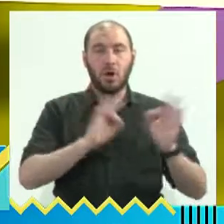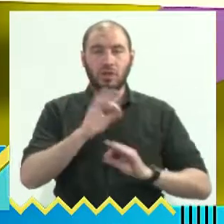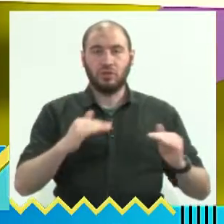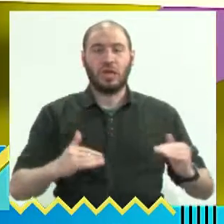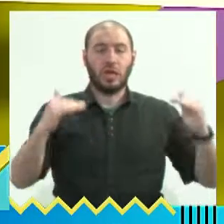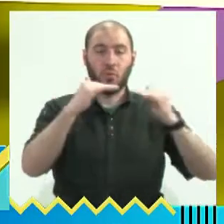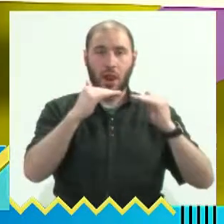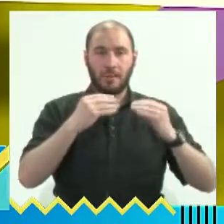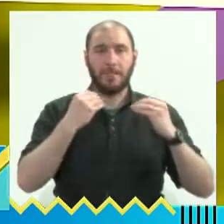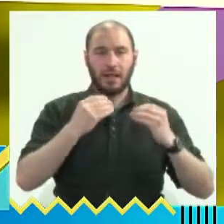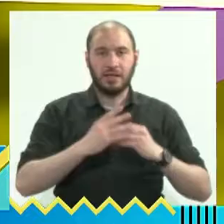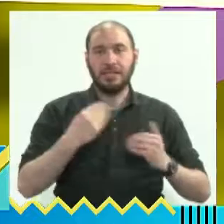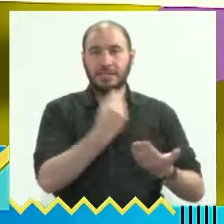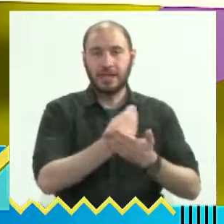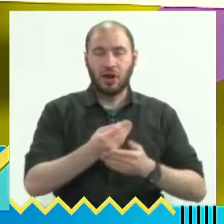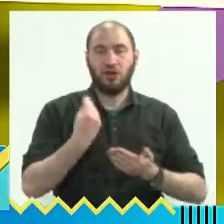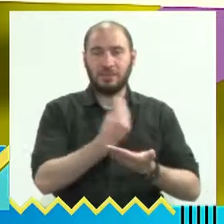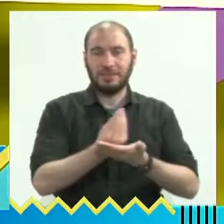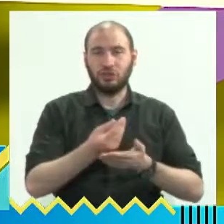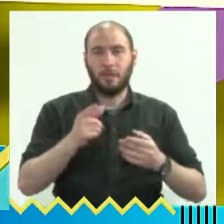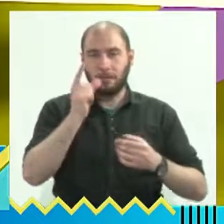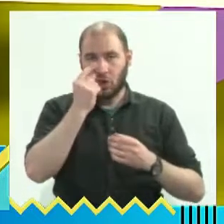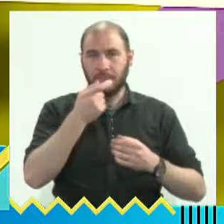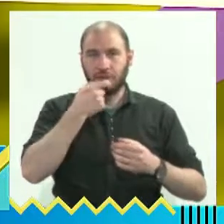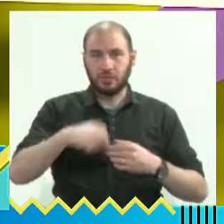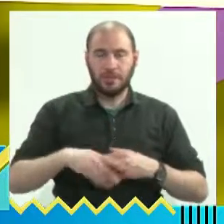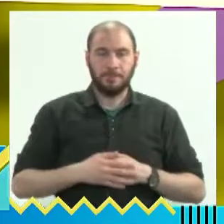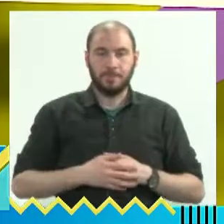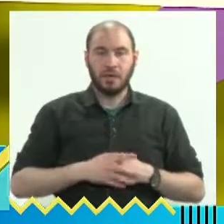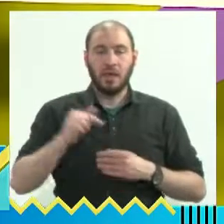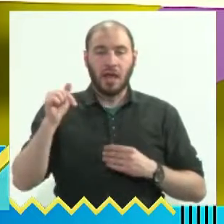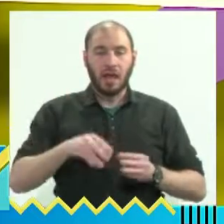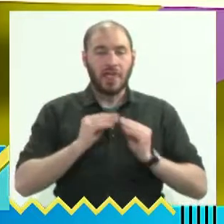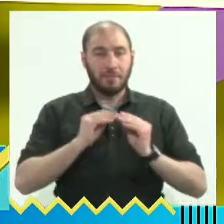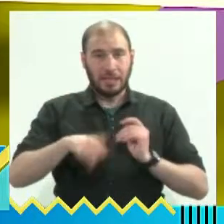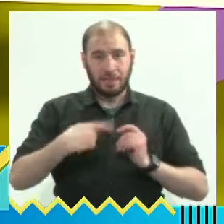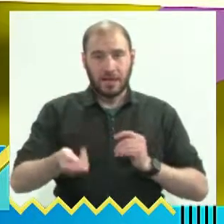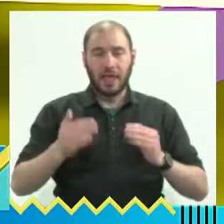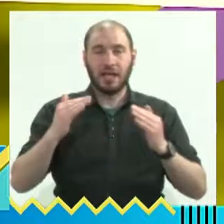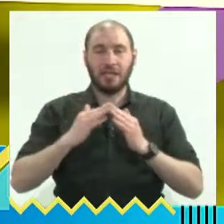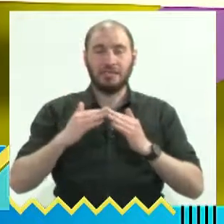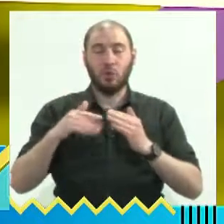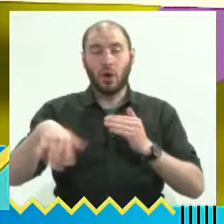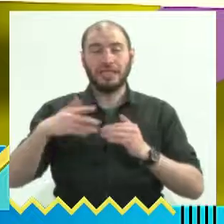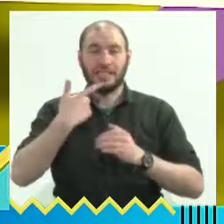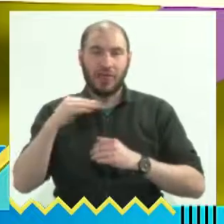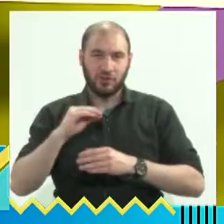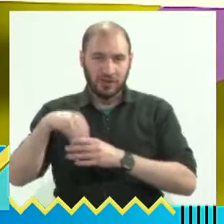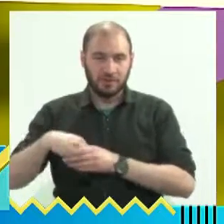de género justamente en los cargos de representación política en la provincia de Mendoza, que se va a tratar mañana en la Cámara de